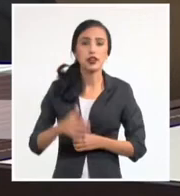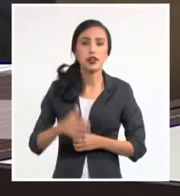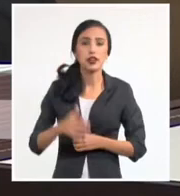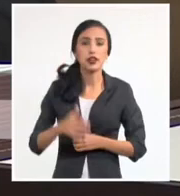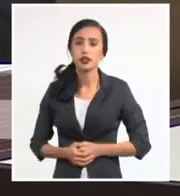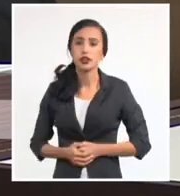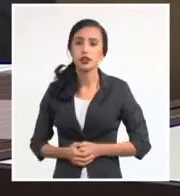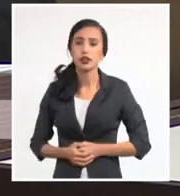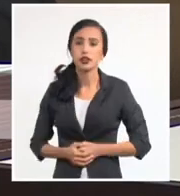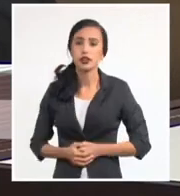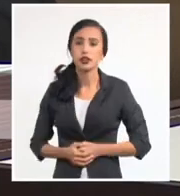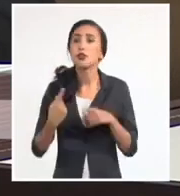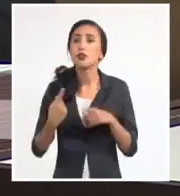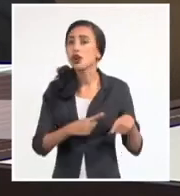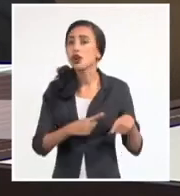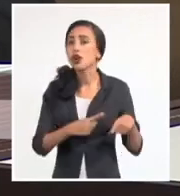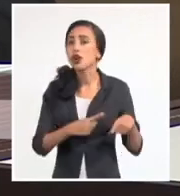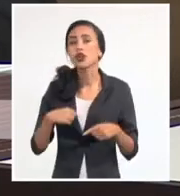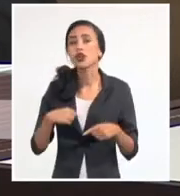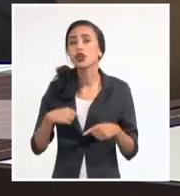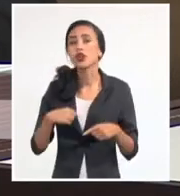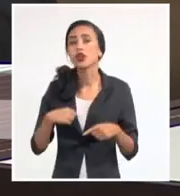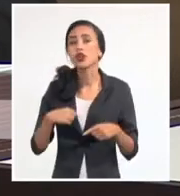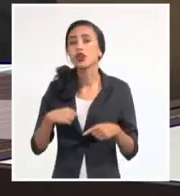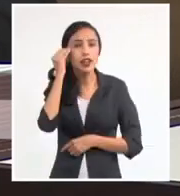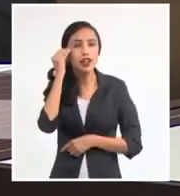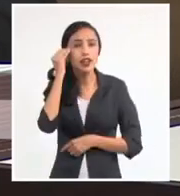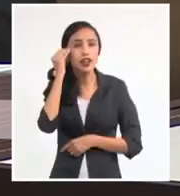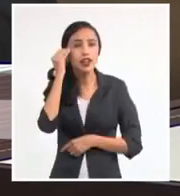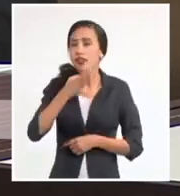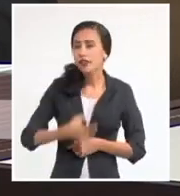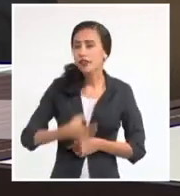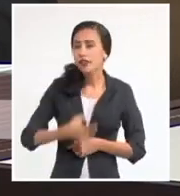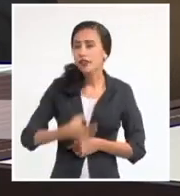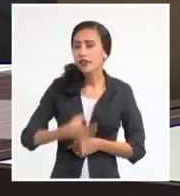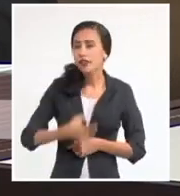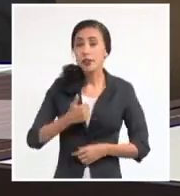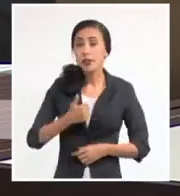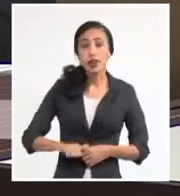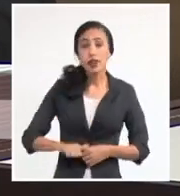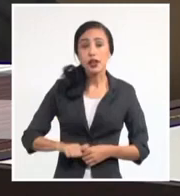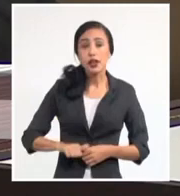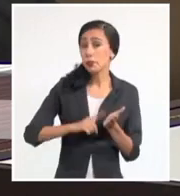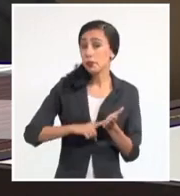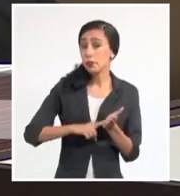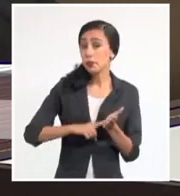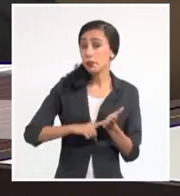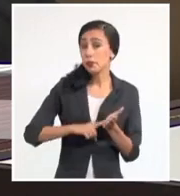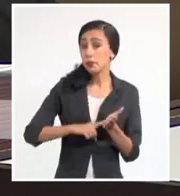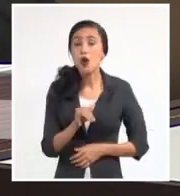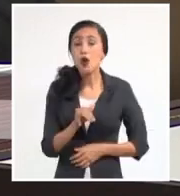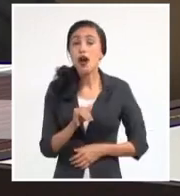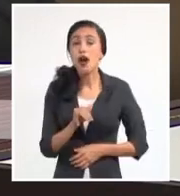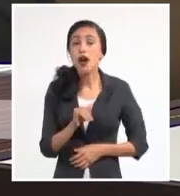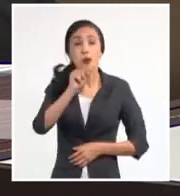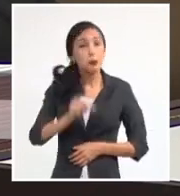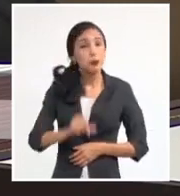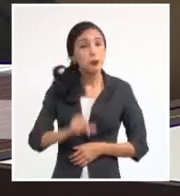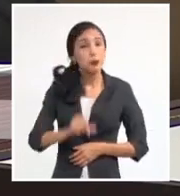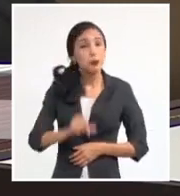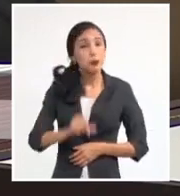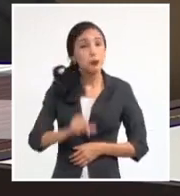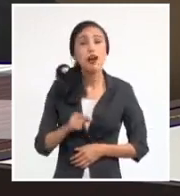tanto todavía que descubrir del Fidel hijo, del padre, también de ese hombre inmenso en su